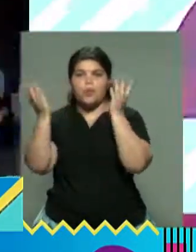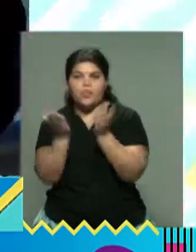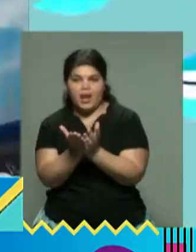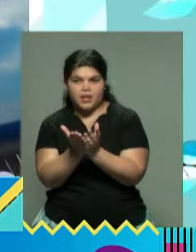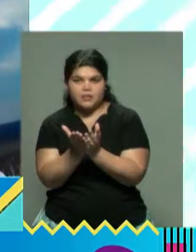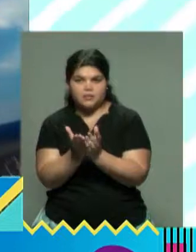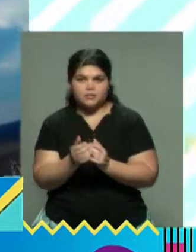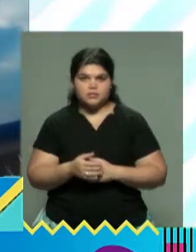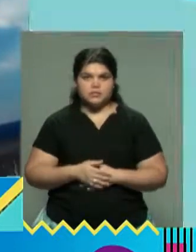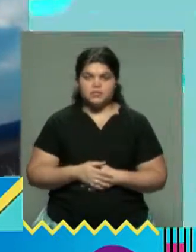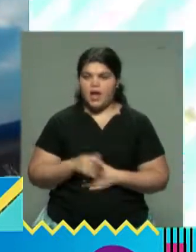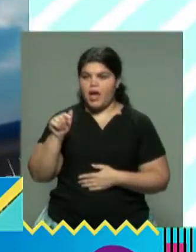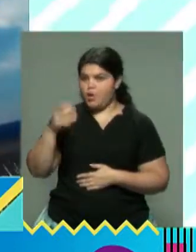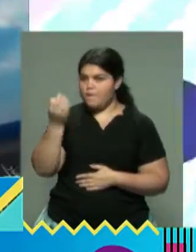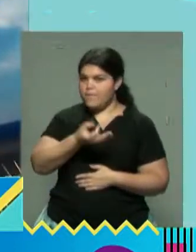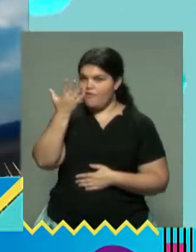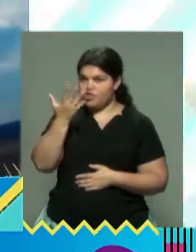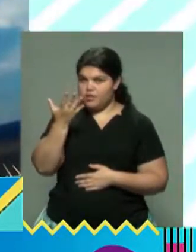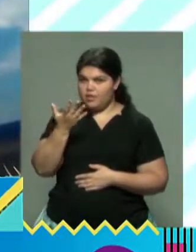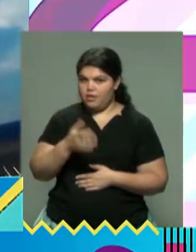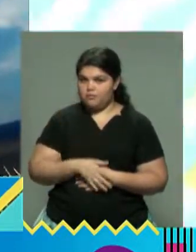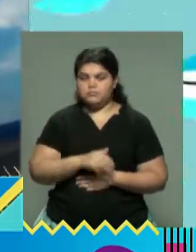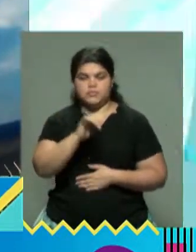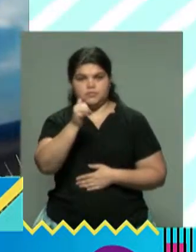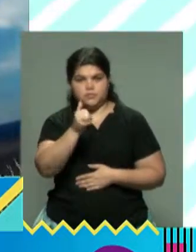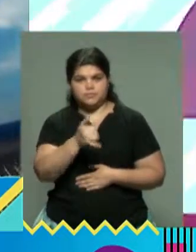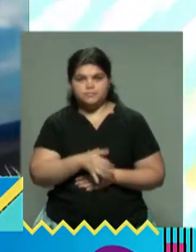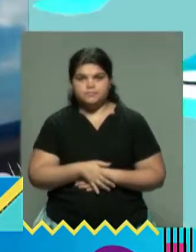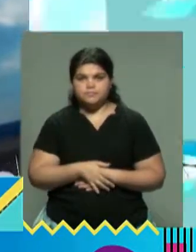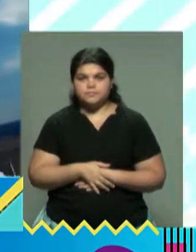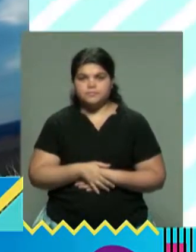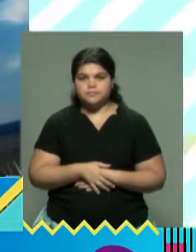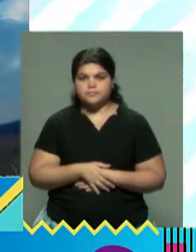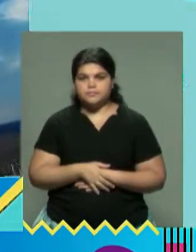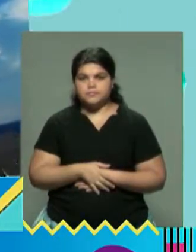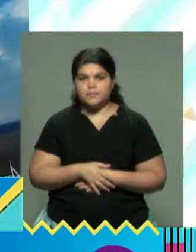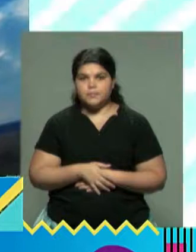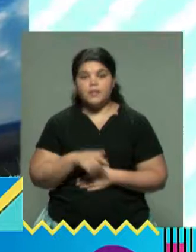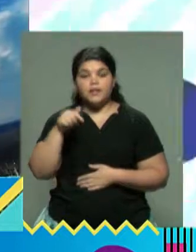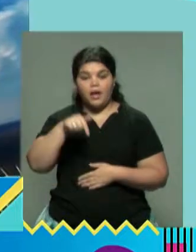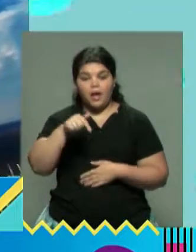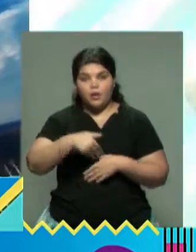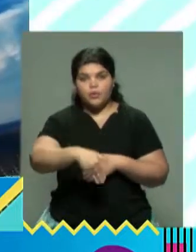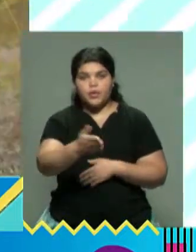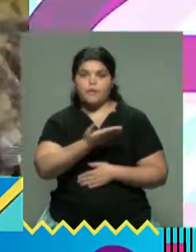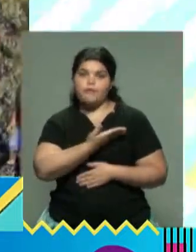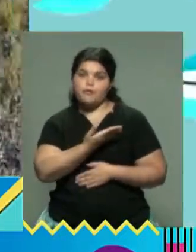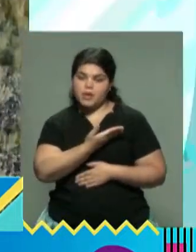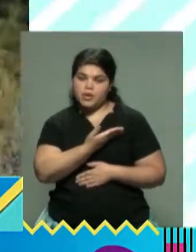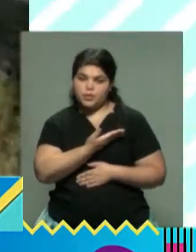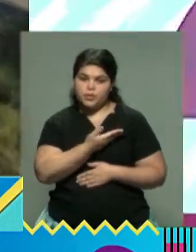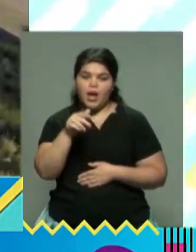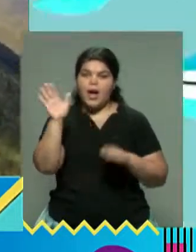ya estamos hablando de un ámbito más profesional. Sí, exactamente. Ahora en el mes de febrero lo que